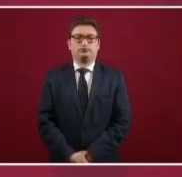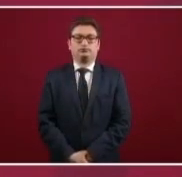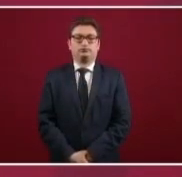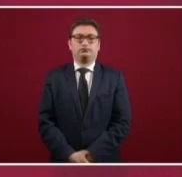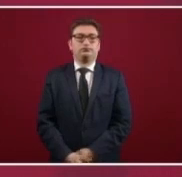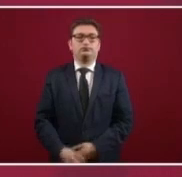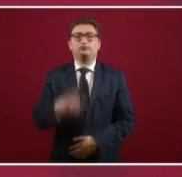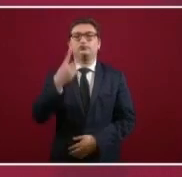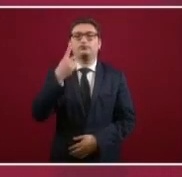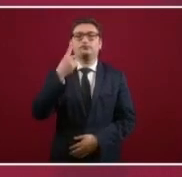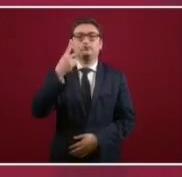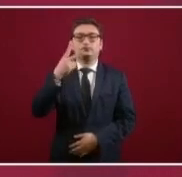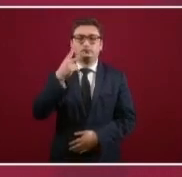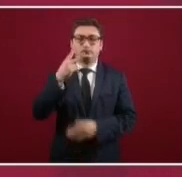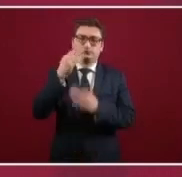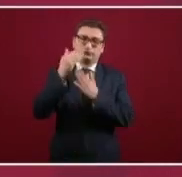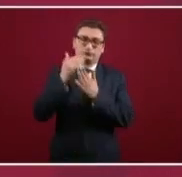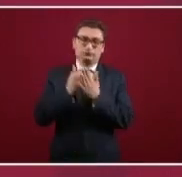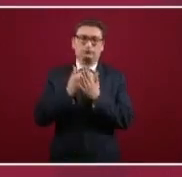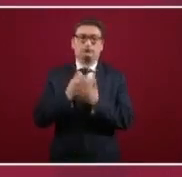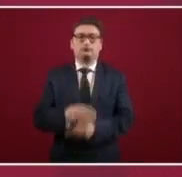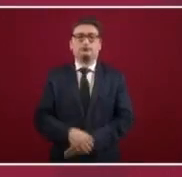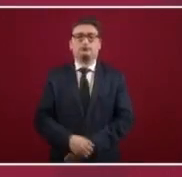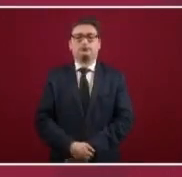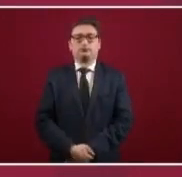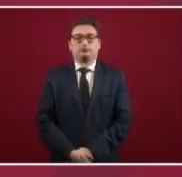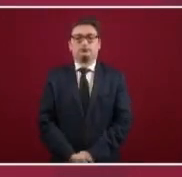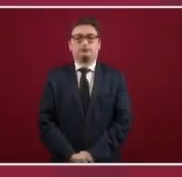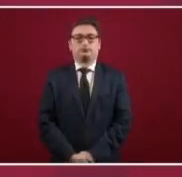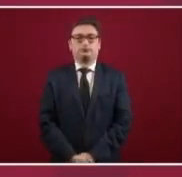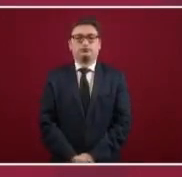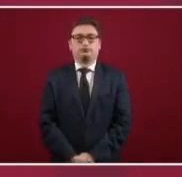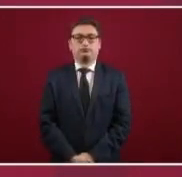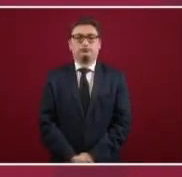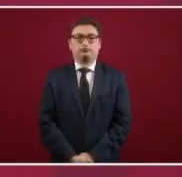dos dulces menos